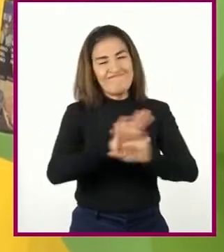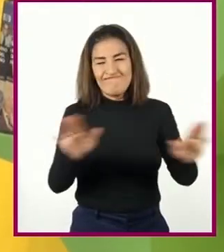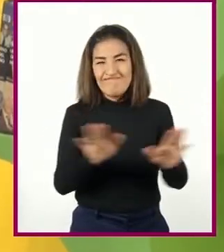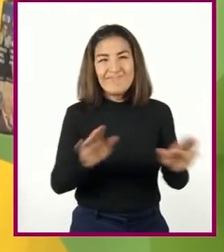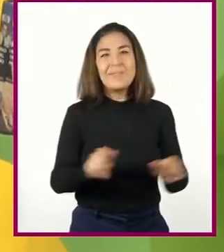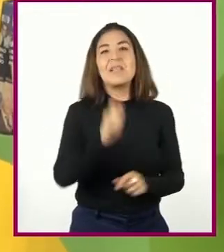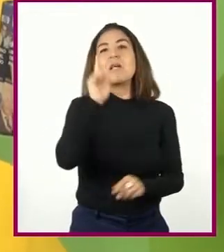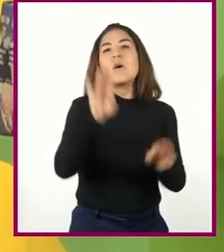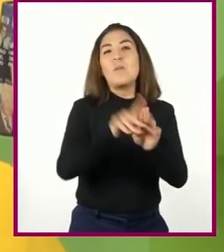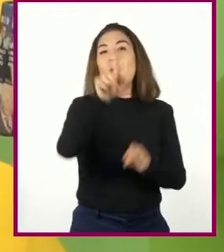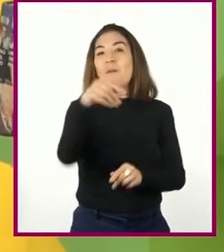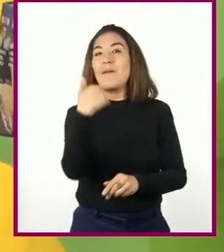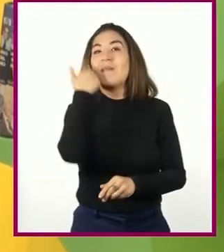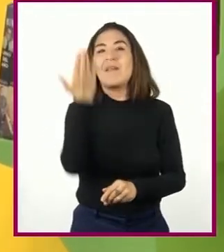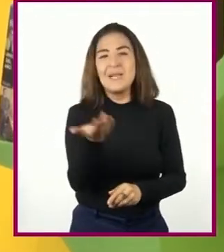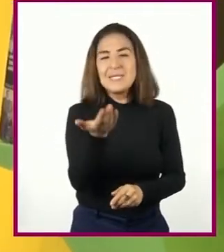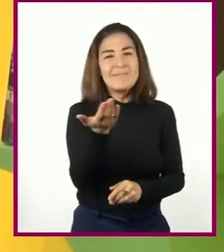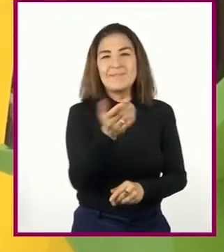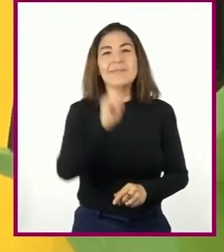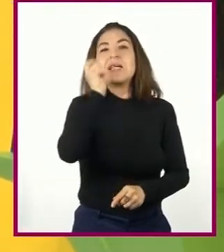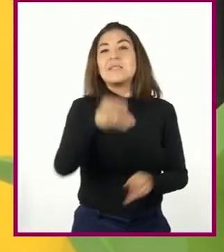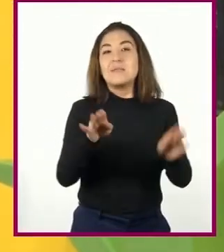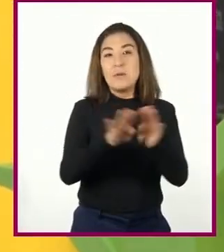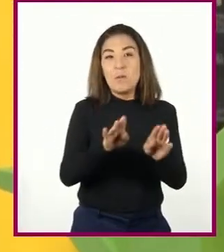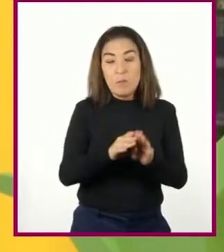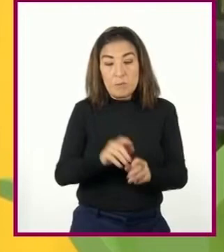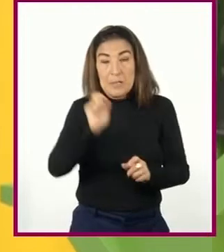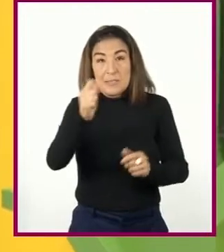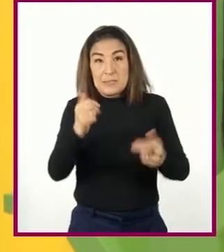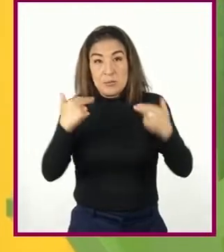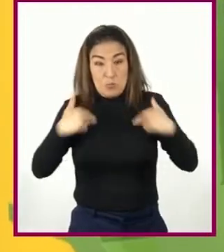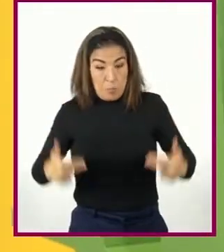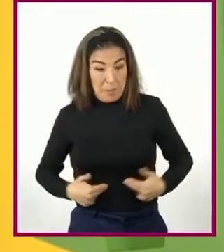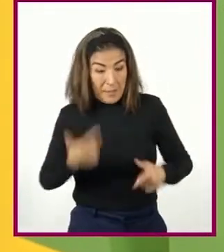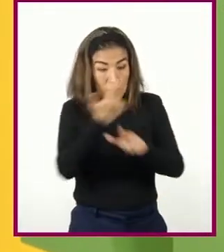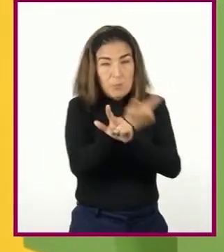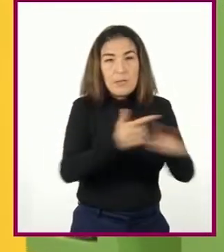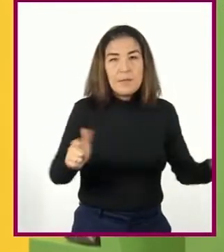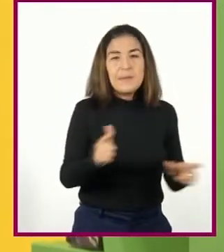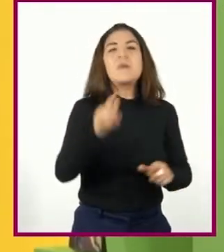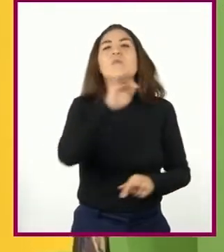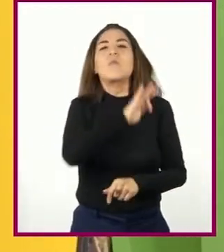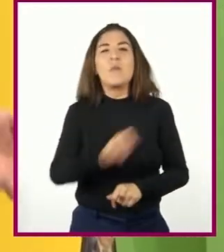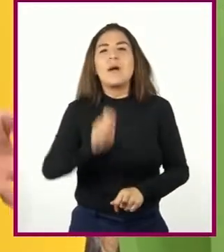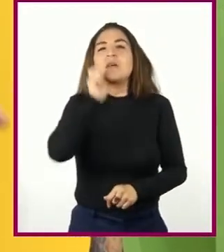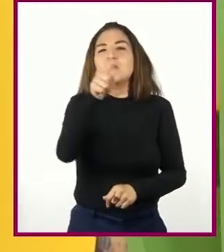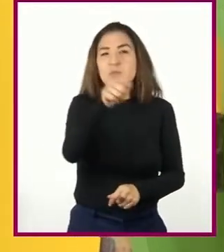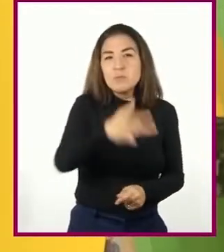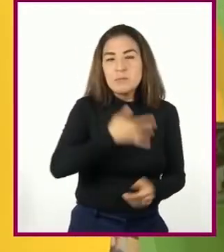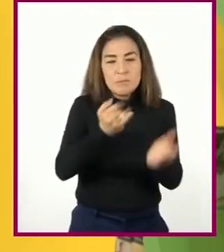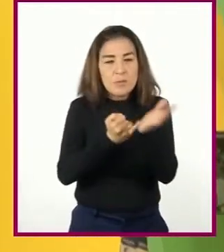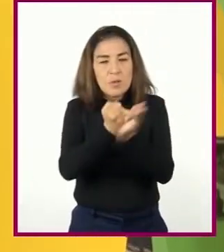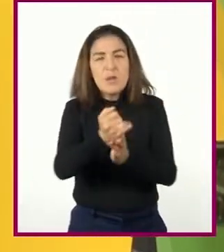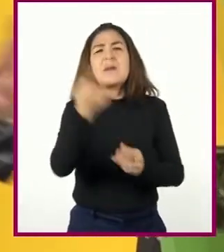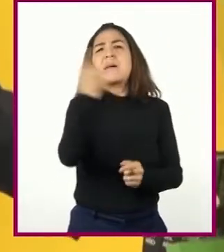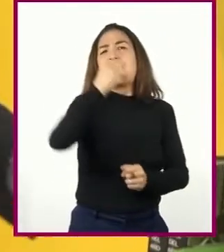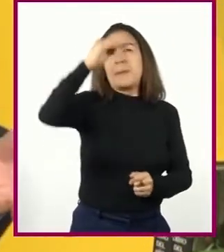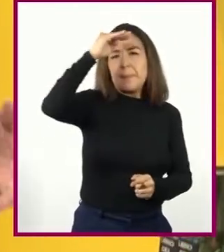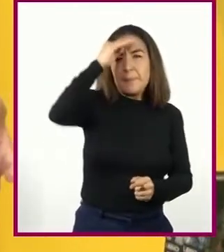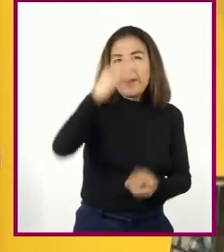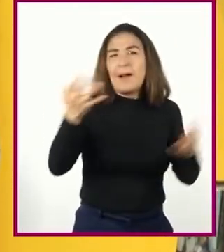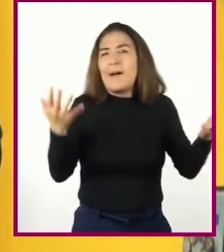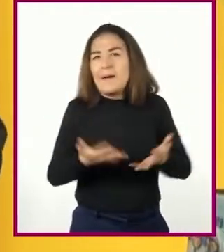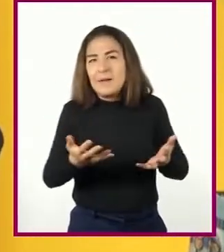porque así se desea, sino que al ser seres libres, tienen la posibilidad de elegir qué pensar, decir o